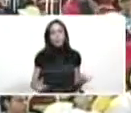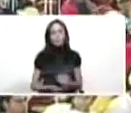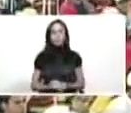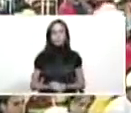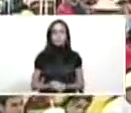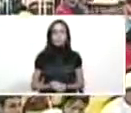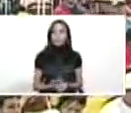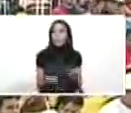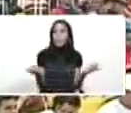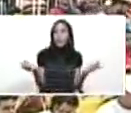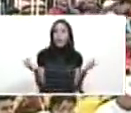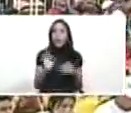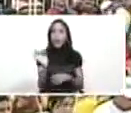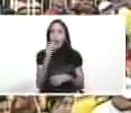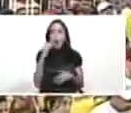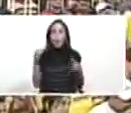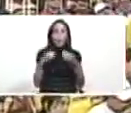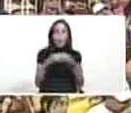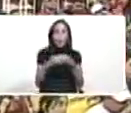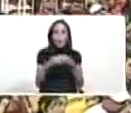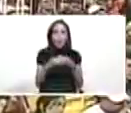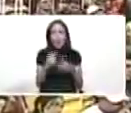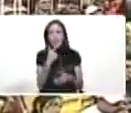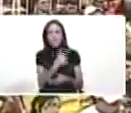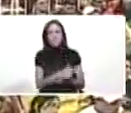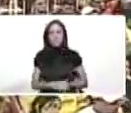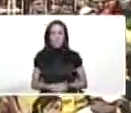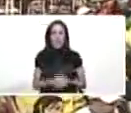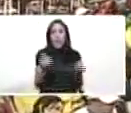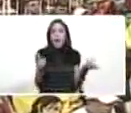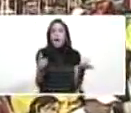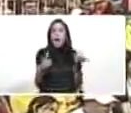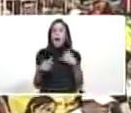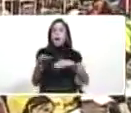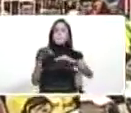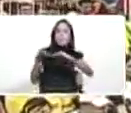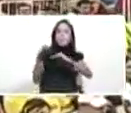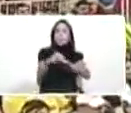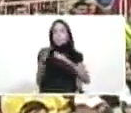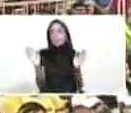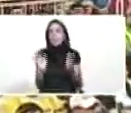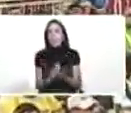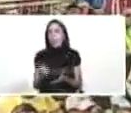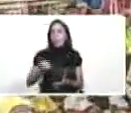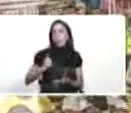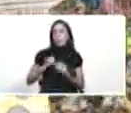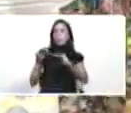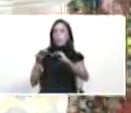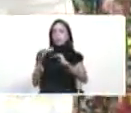Puede venir una junta dictatorial a decir en el municipio tal, el alcalde es tal.